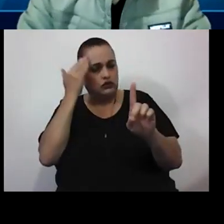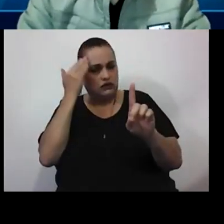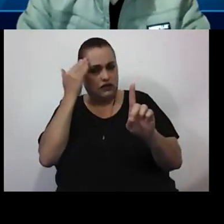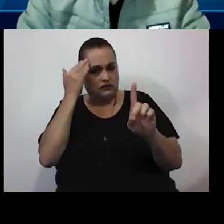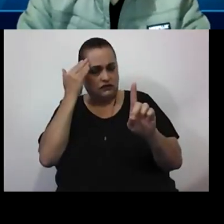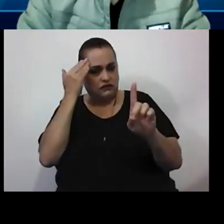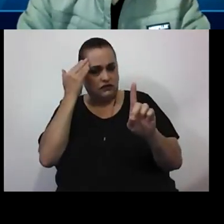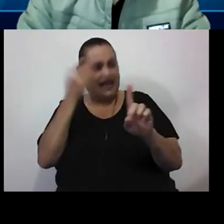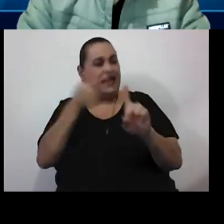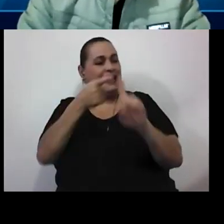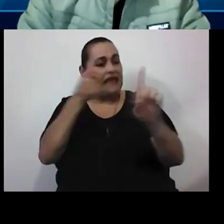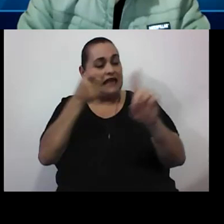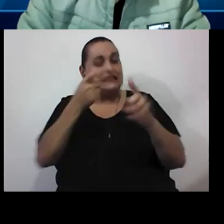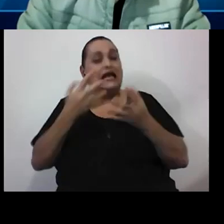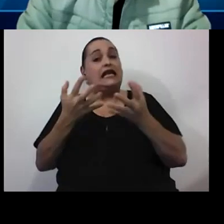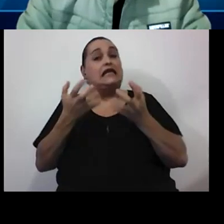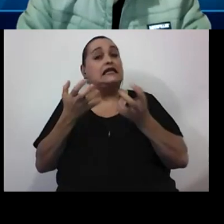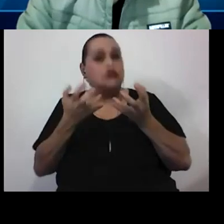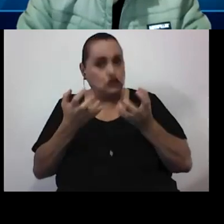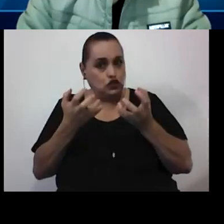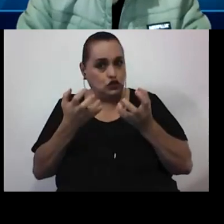la intención, porque juega